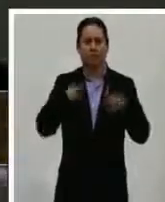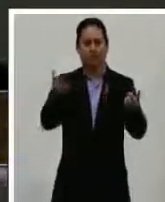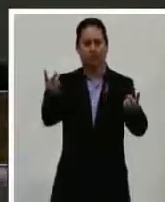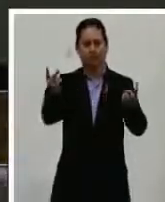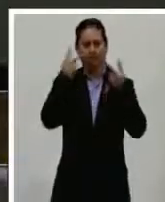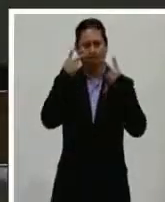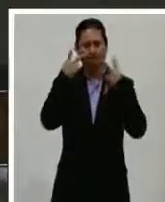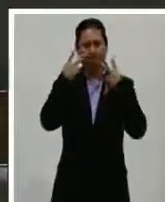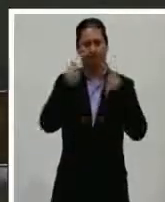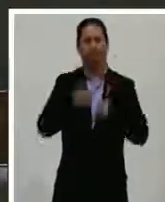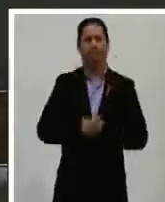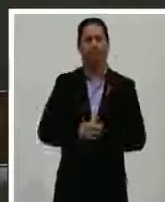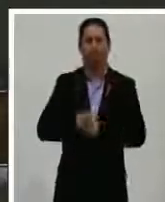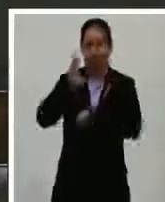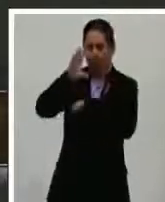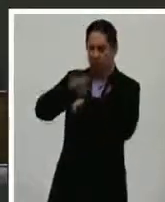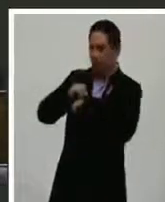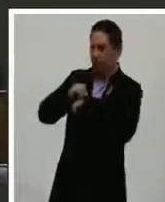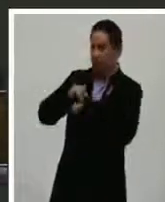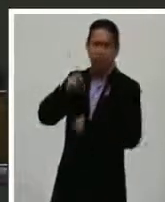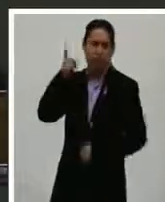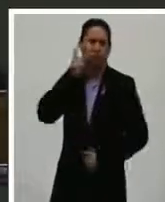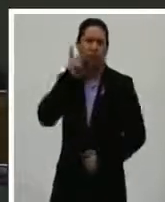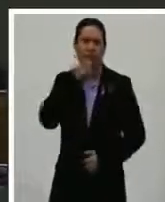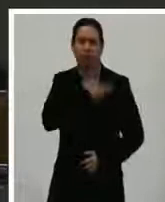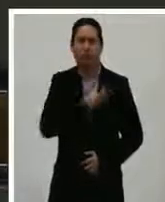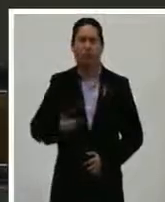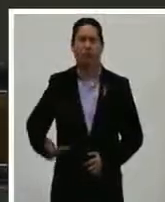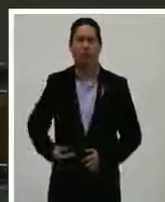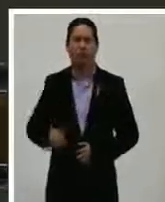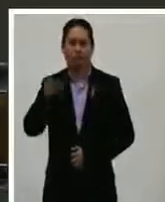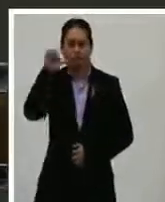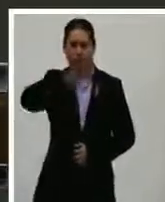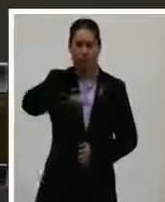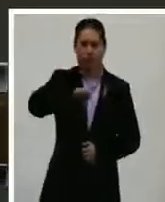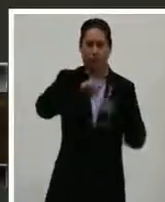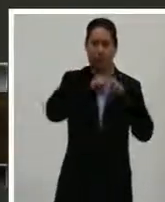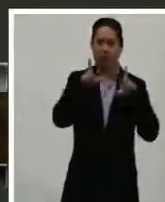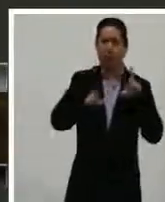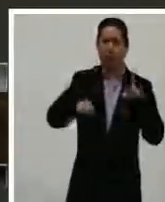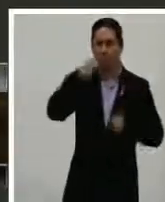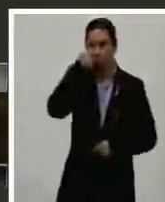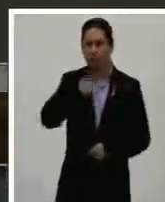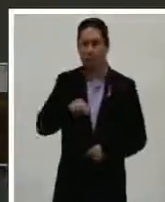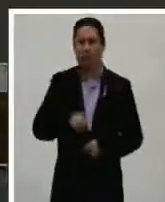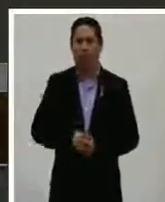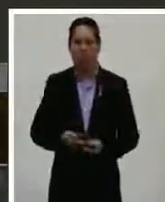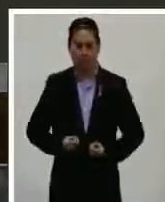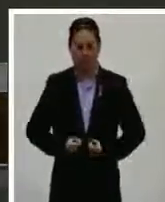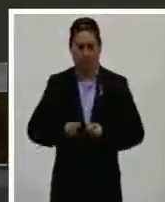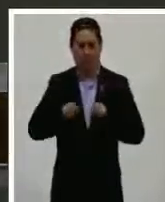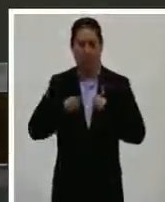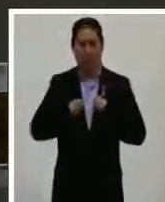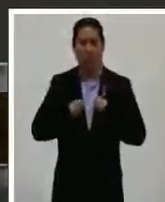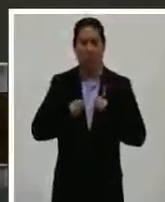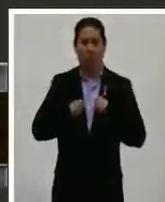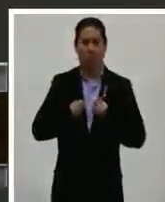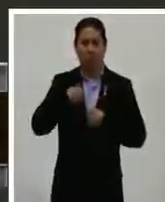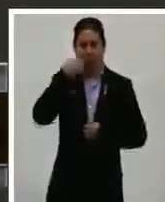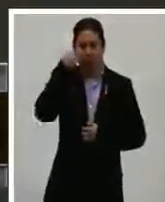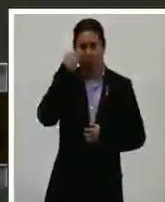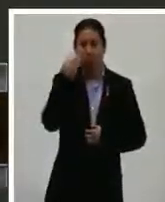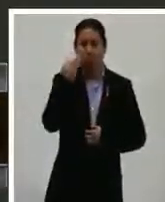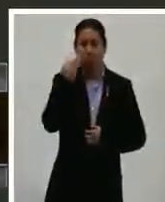todos los mexicanos con su venia presidente hoy en méxico estamos viviendo verdaderos tiempos de cambios en la